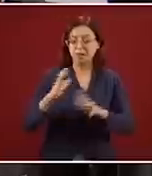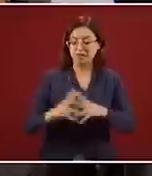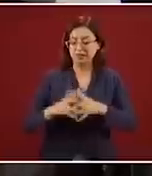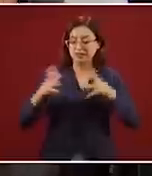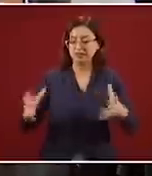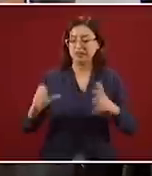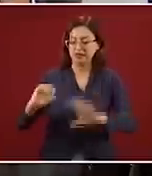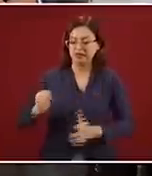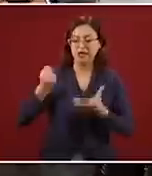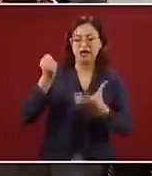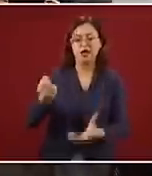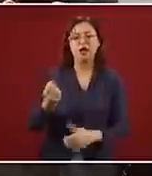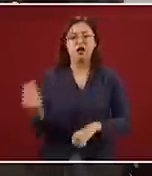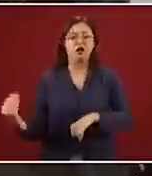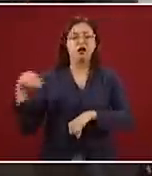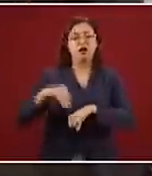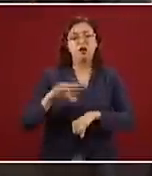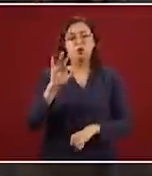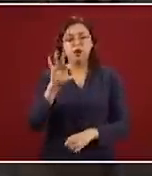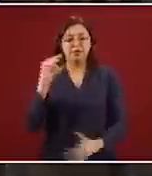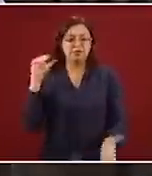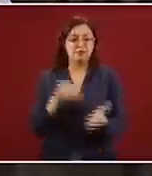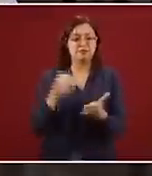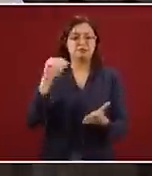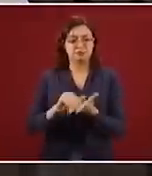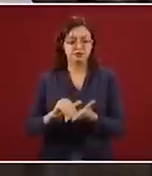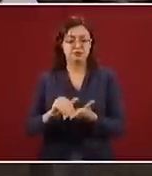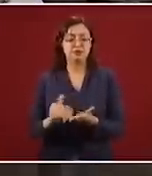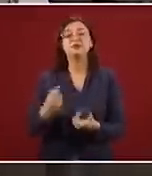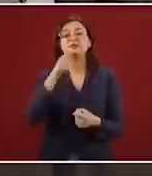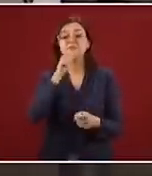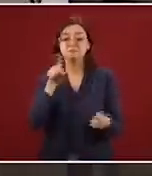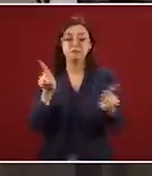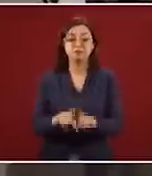en 40 mil millones de pesos, se acaba la corrupción,